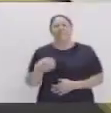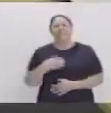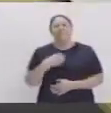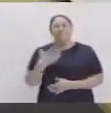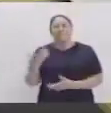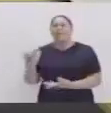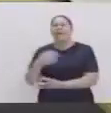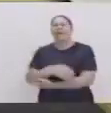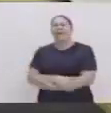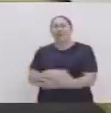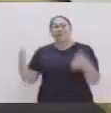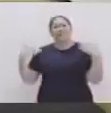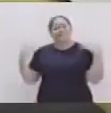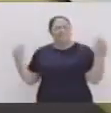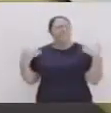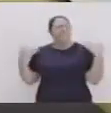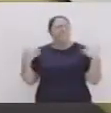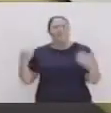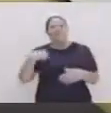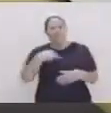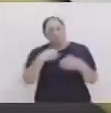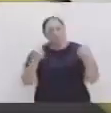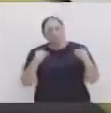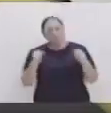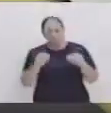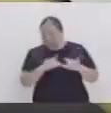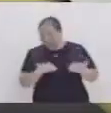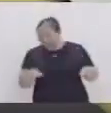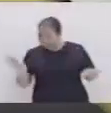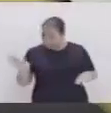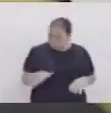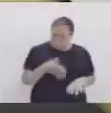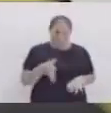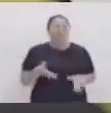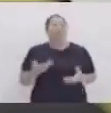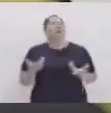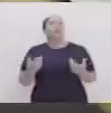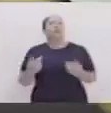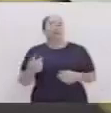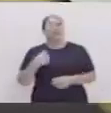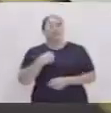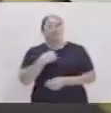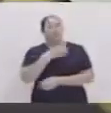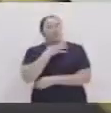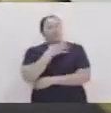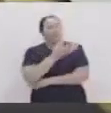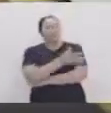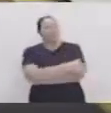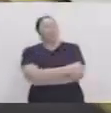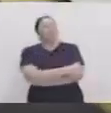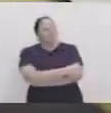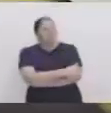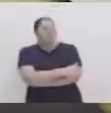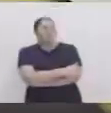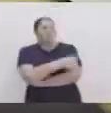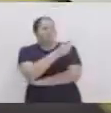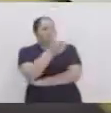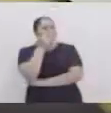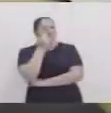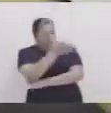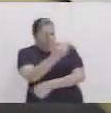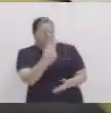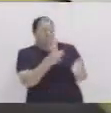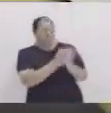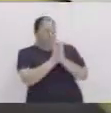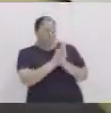Profe, y qué divertido esto que acabamos de hacer. Pero me quedó como la curiosidad de las canciones de Ricardo Castillo. ¿Podría